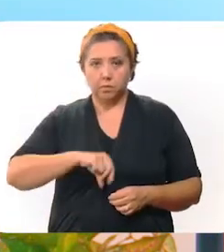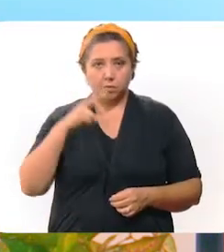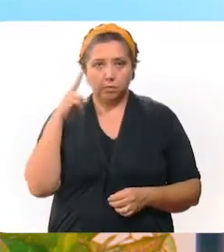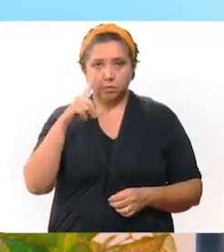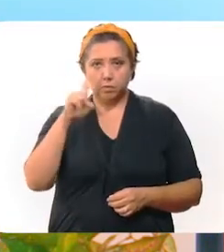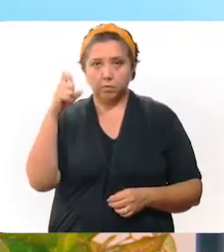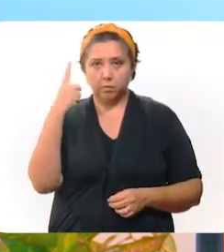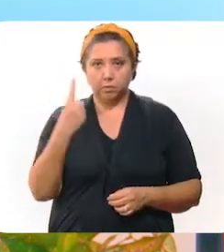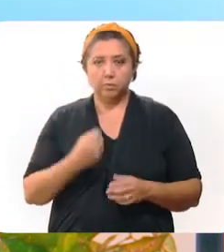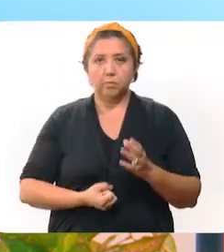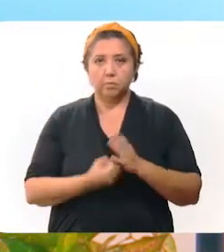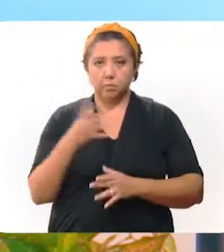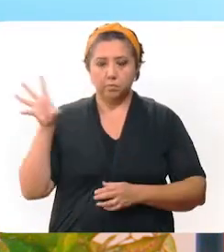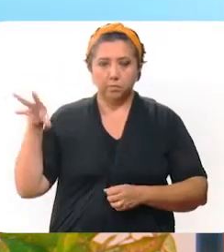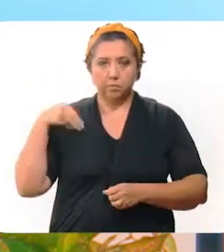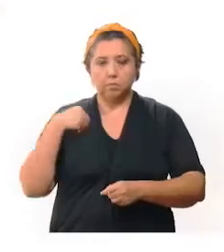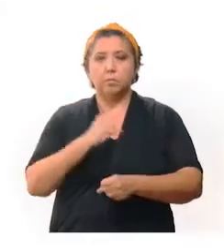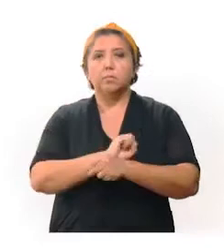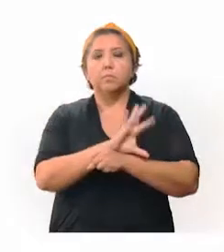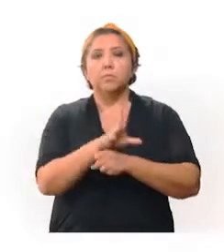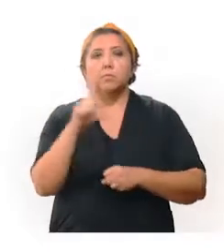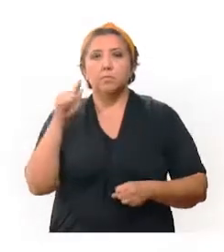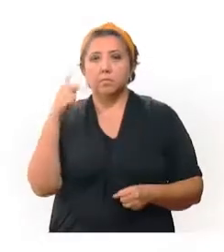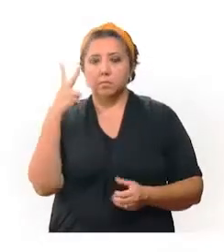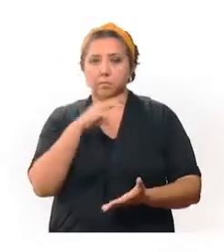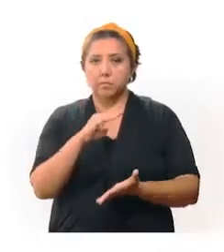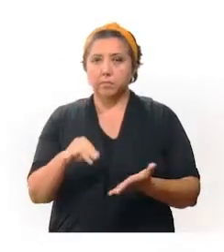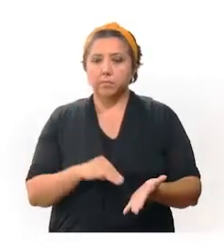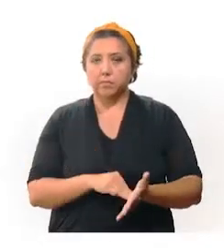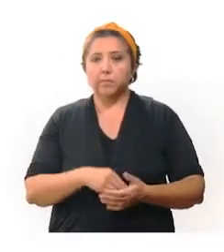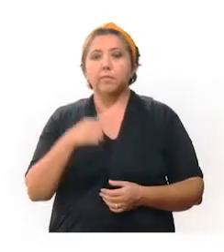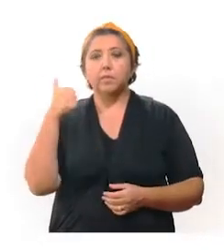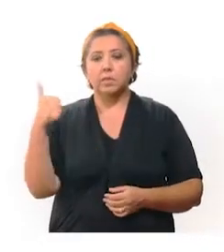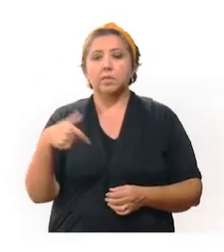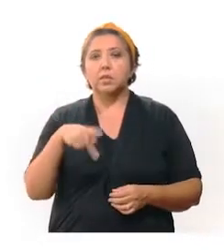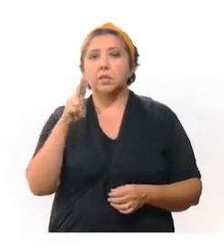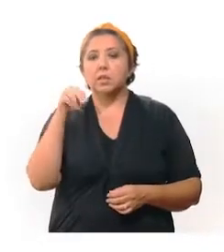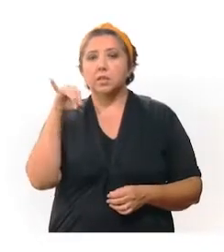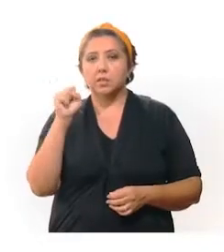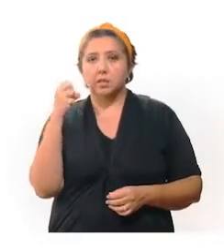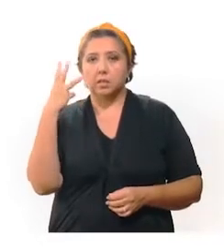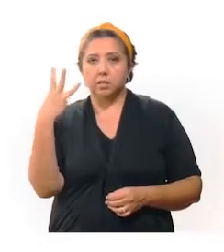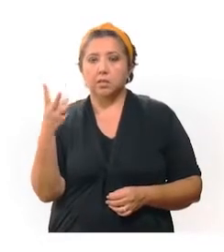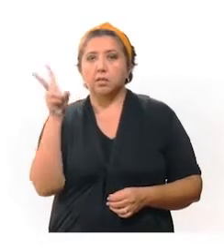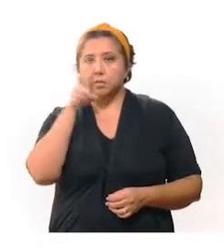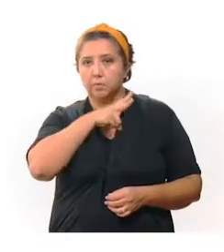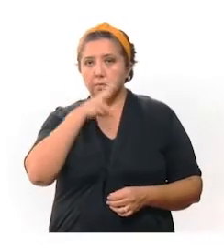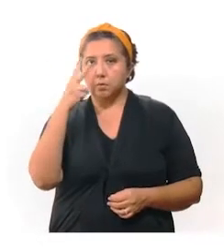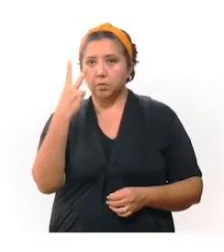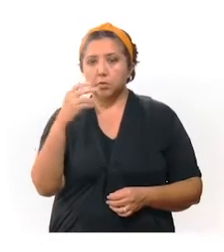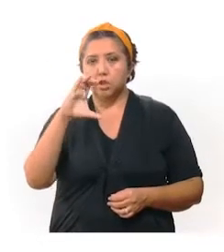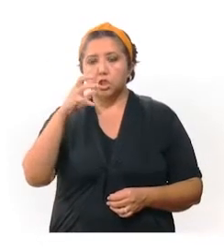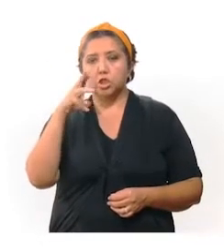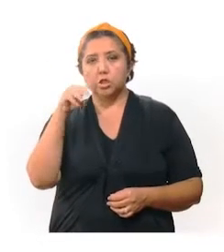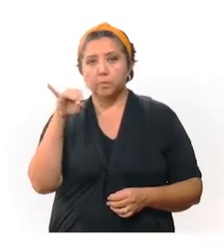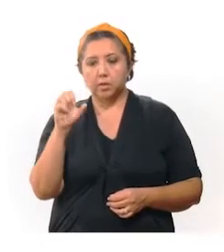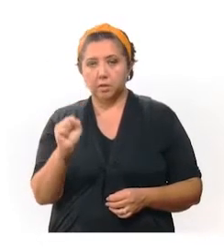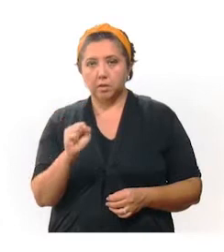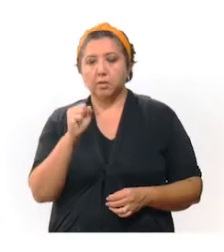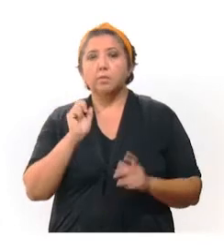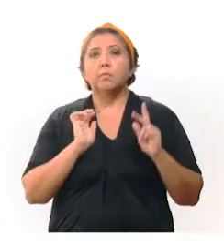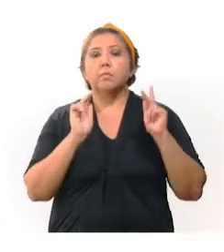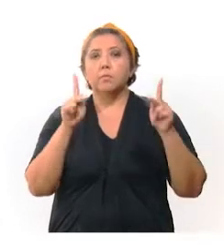detectaron 101 nuevos contagios de coronavirus, 72 en Mérida, 6 en Canacín, 3 en Valladolid, 2 en Chichimilá,